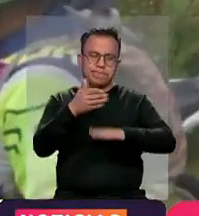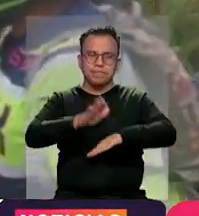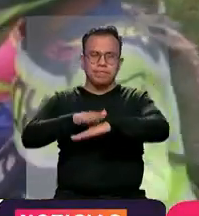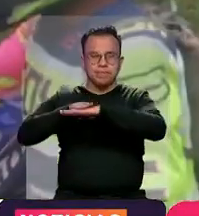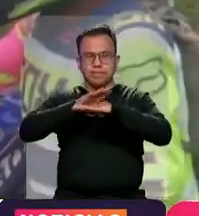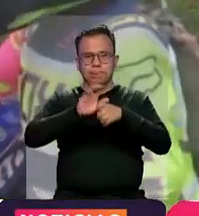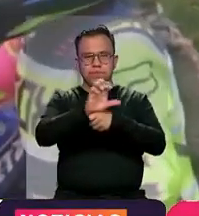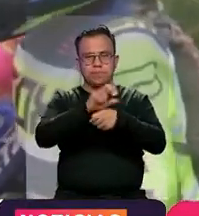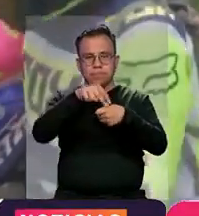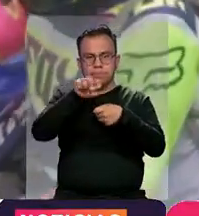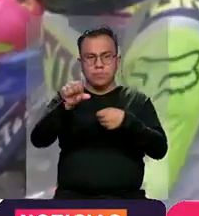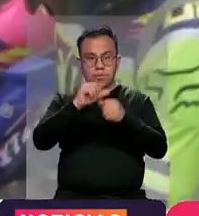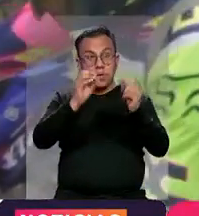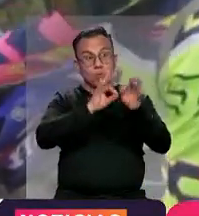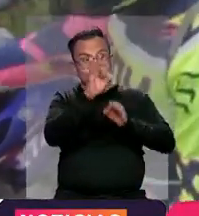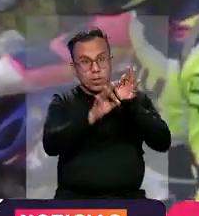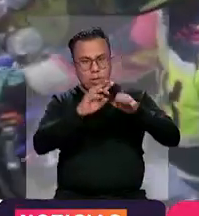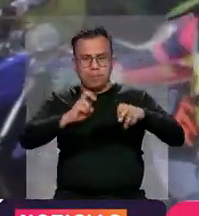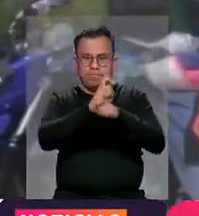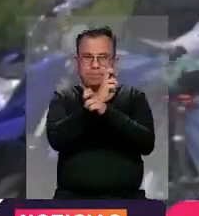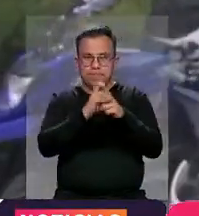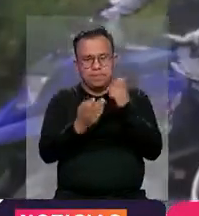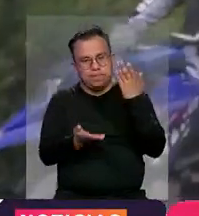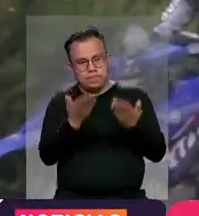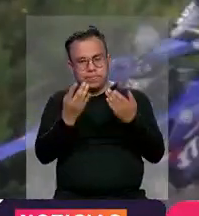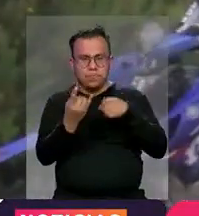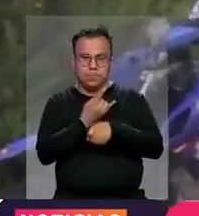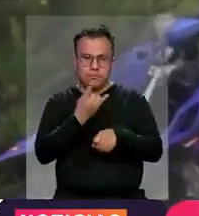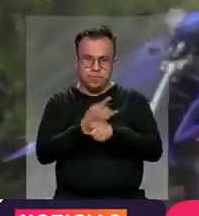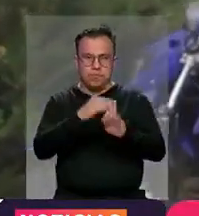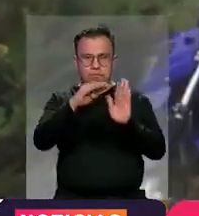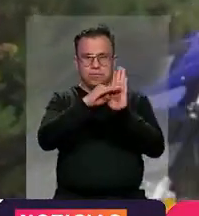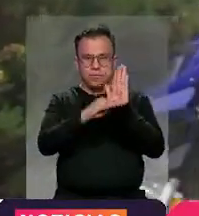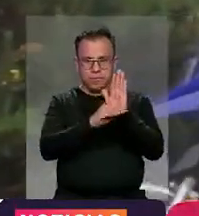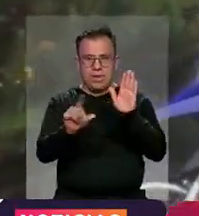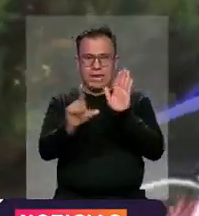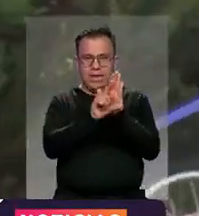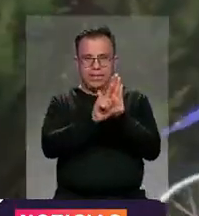la ciudadanía cuidar los parques y usarlos de acuerdo a lo establecido en la ley.